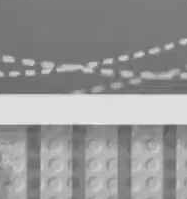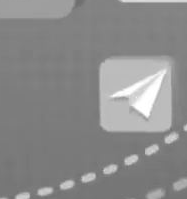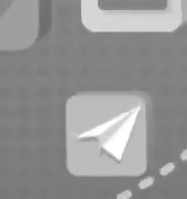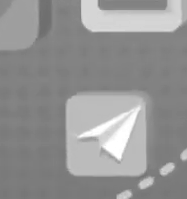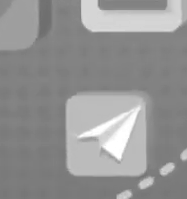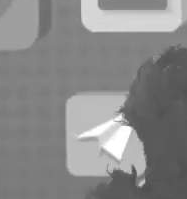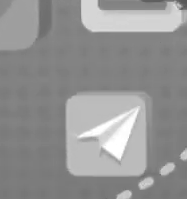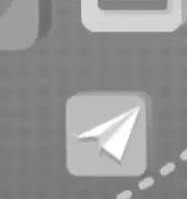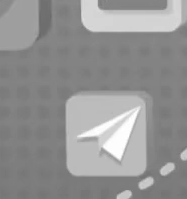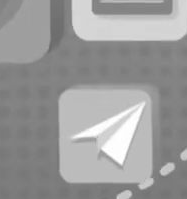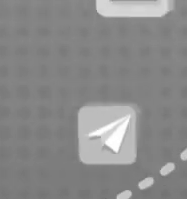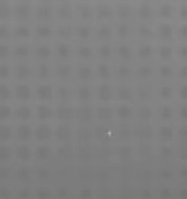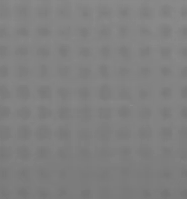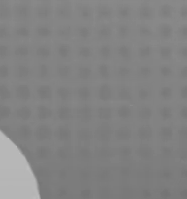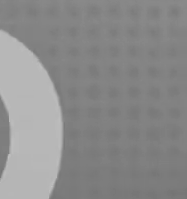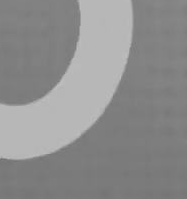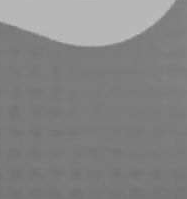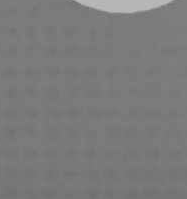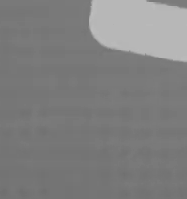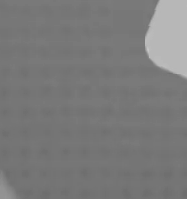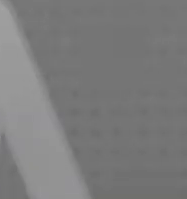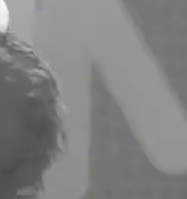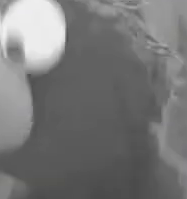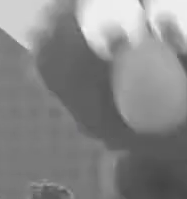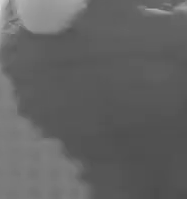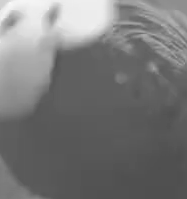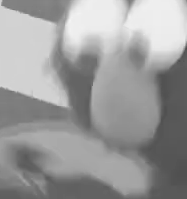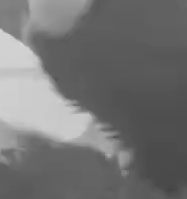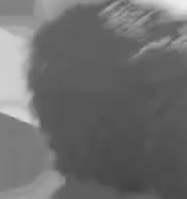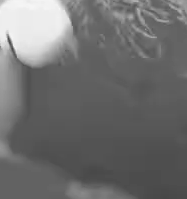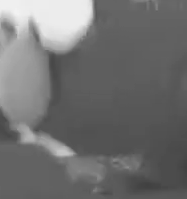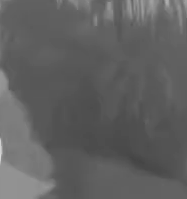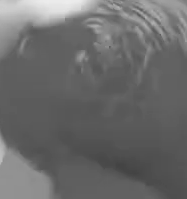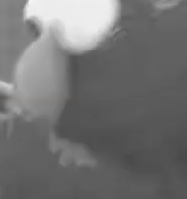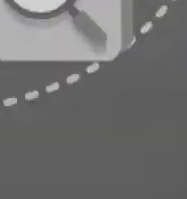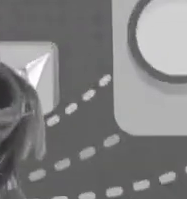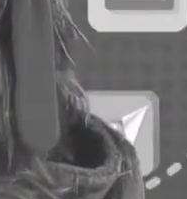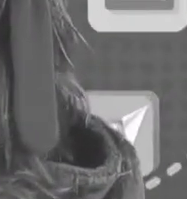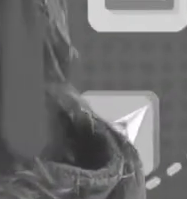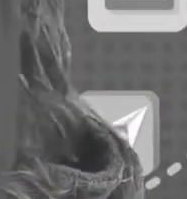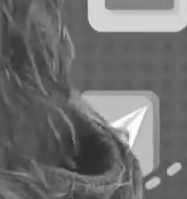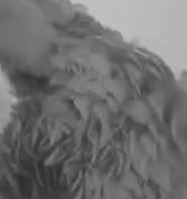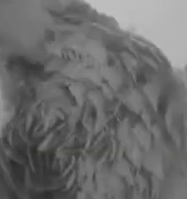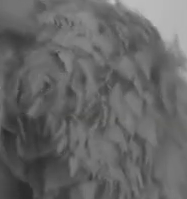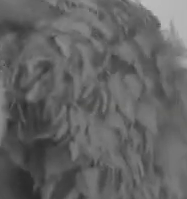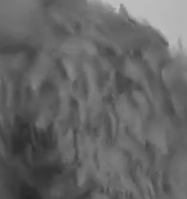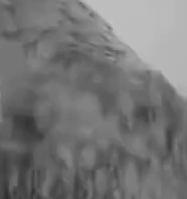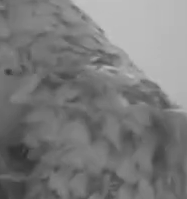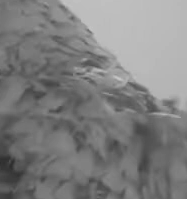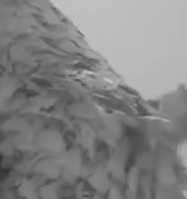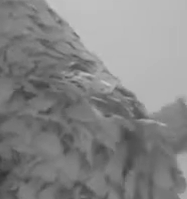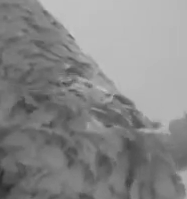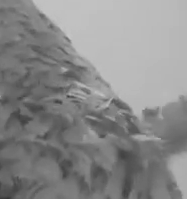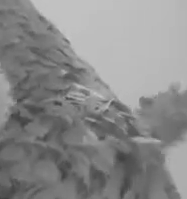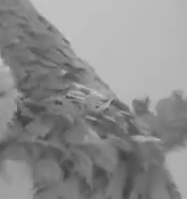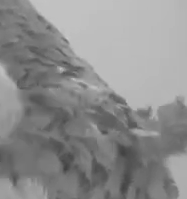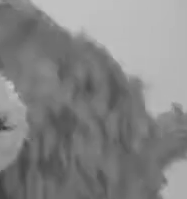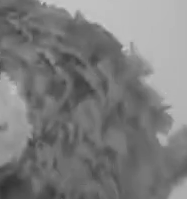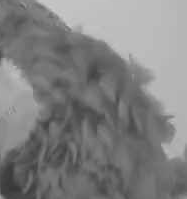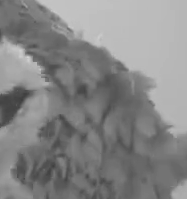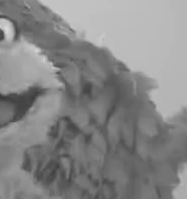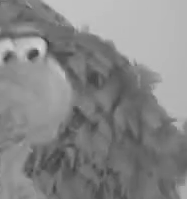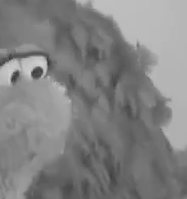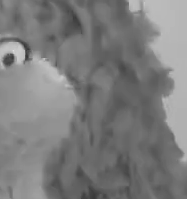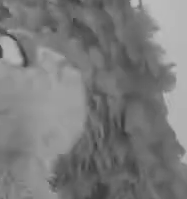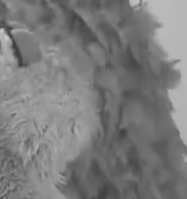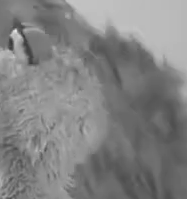Martes, miércoles y jueves, 4 de la tarde. Retransmisión, sábado y domingo, 10 de la mañana. Canal 28,